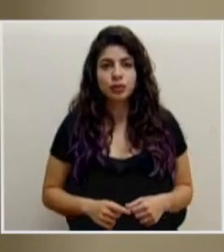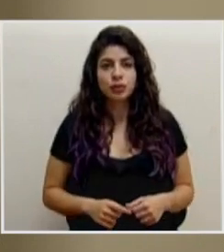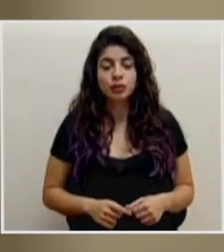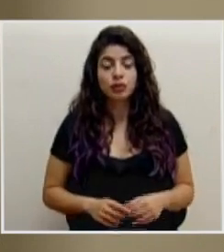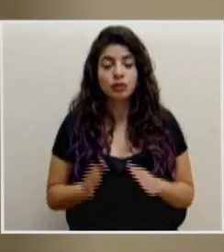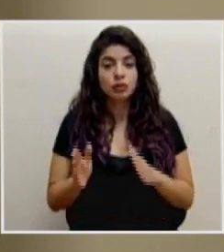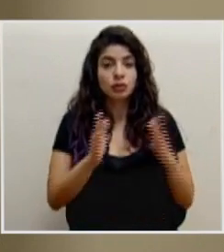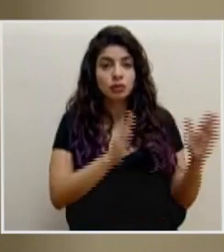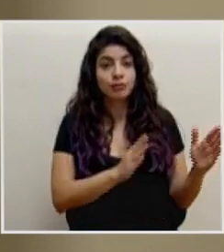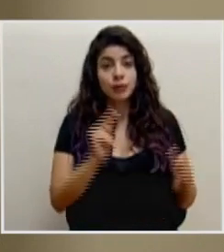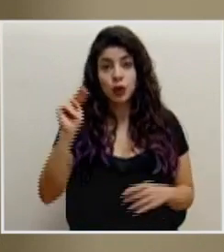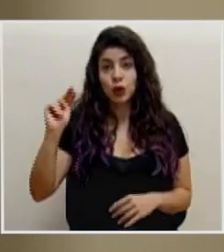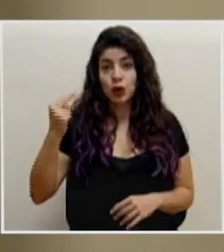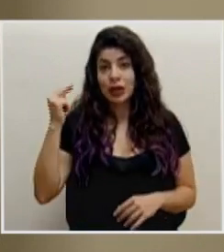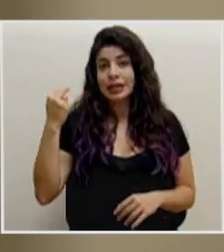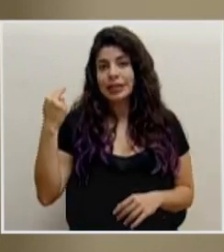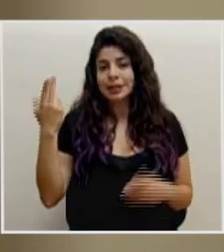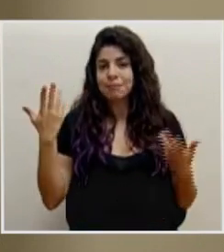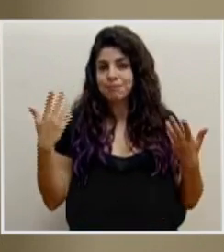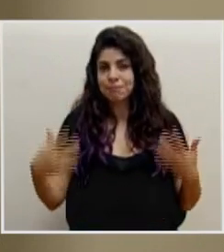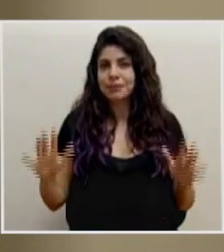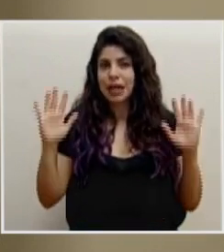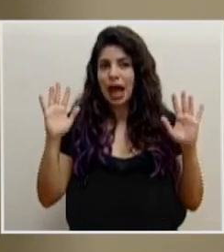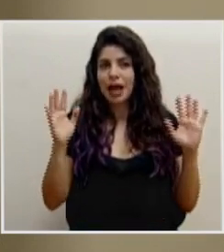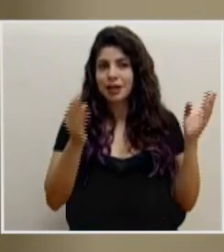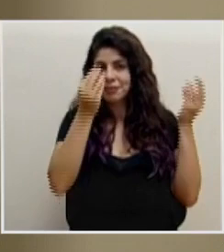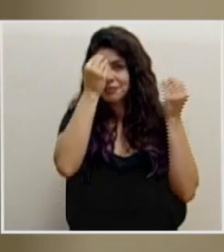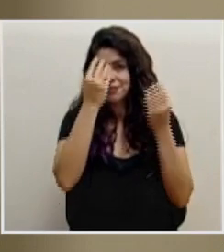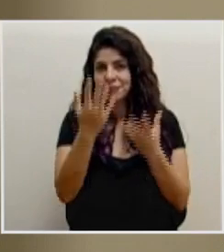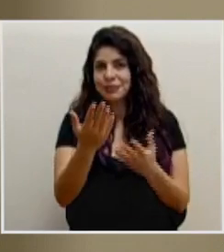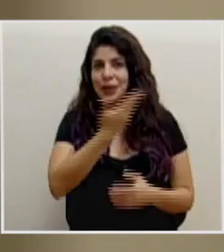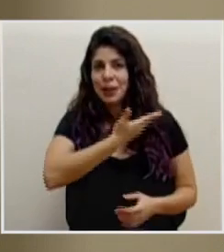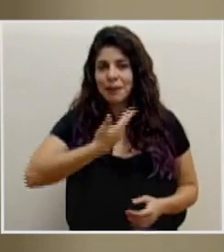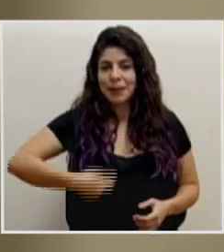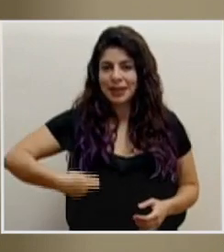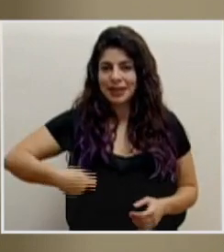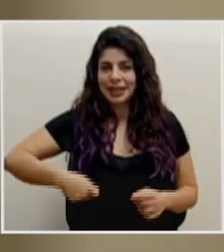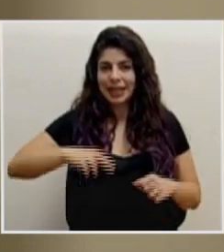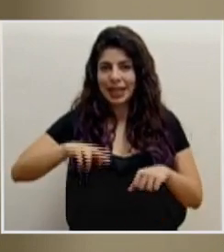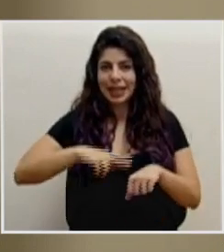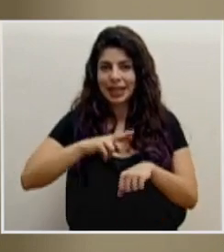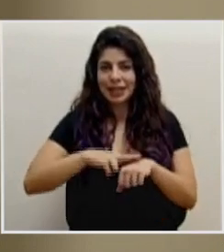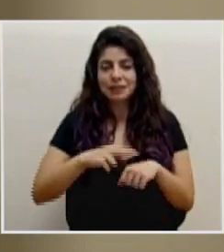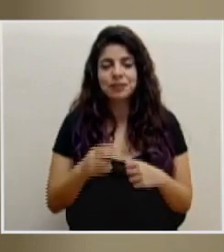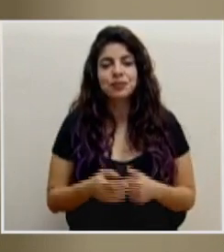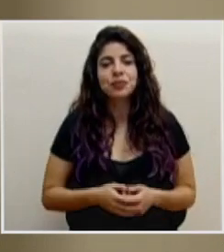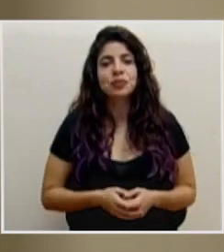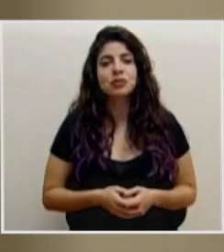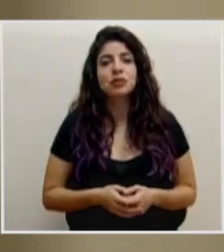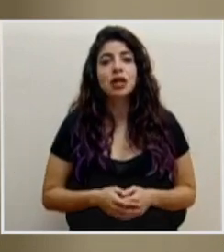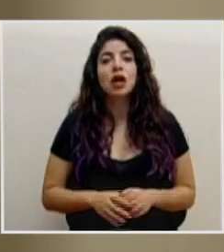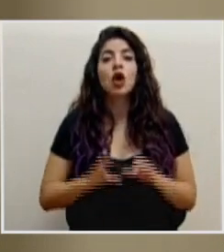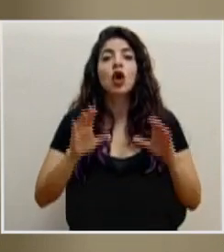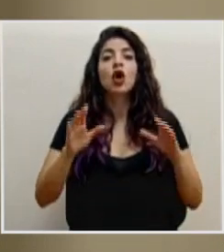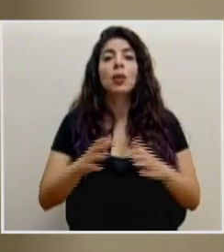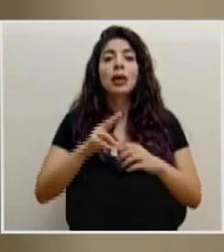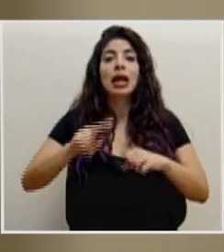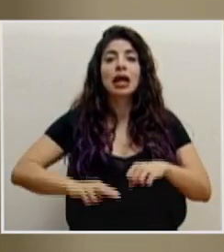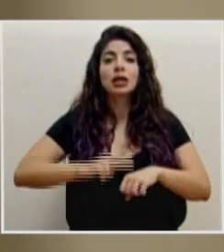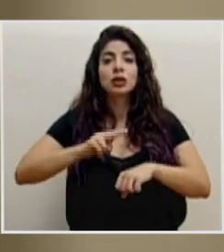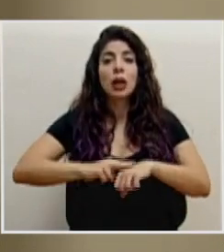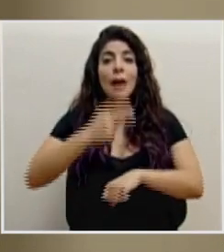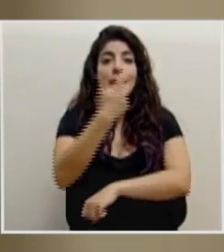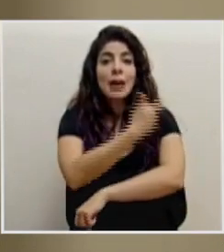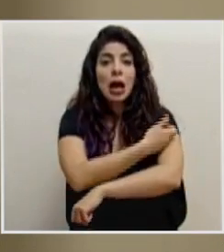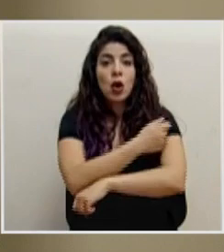Y con respecto a la noticia que ya nos adelantaba el señor presidente de la República, la Comisión Nacional de